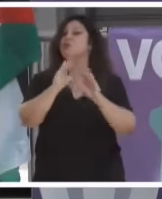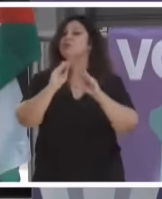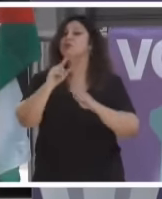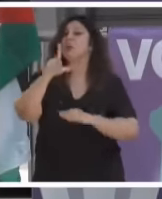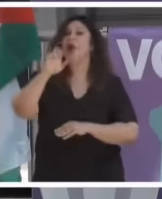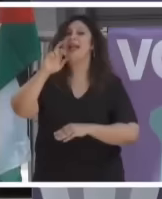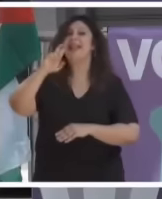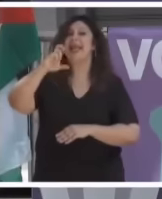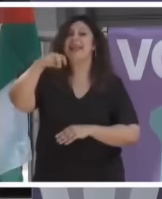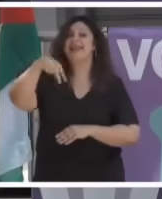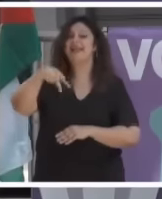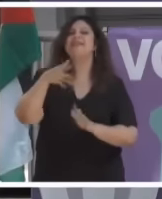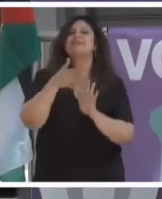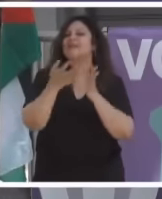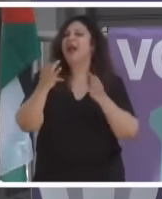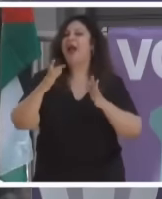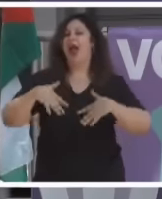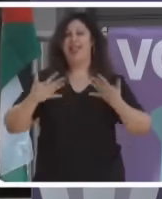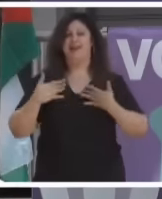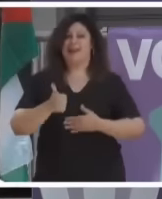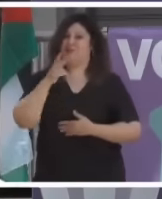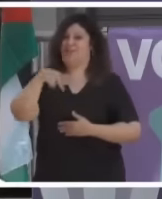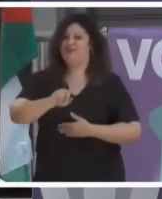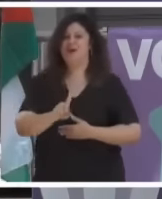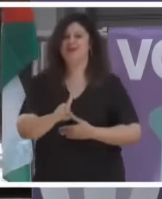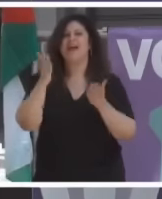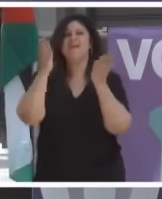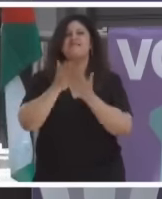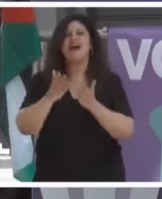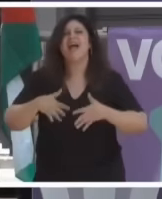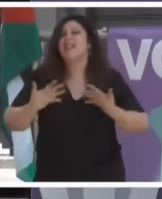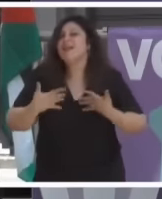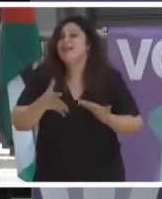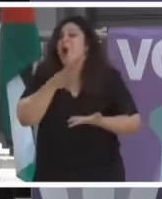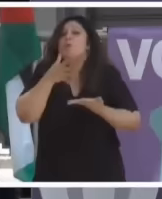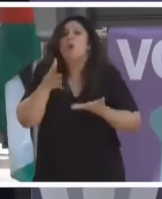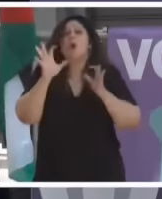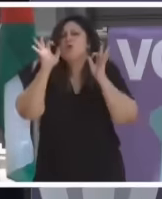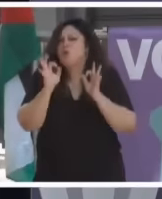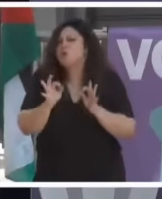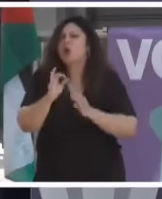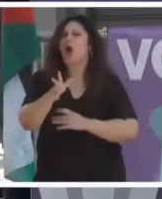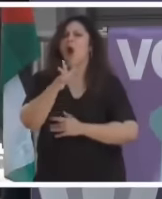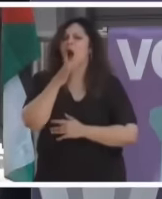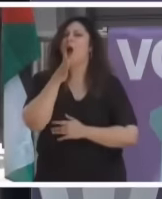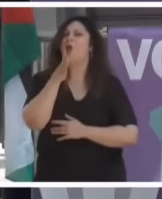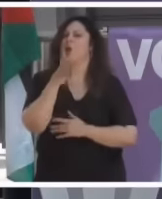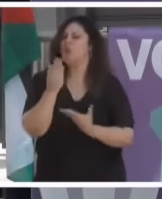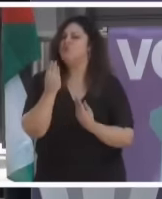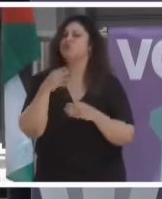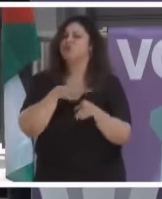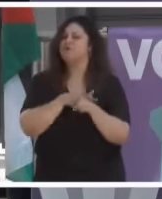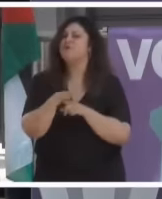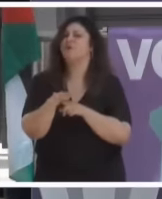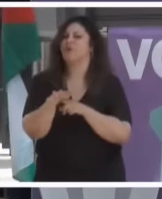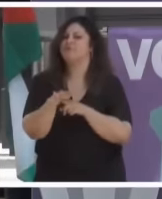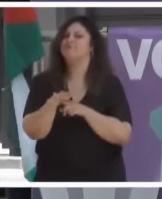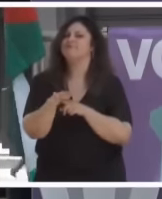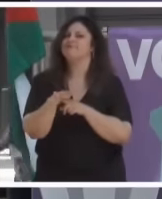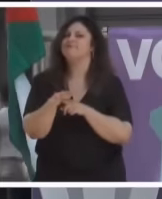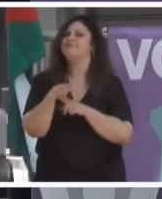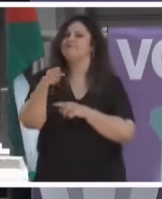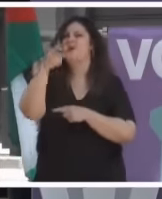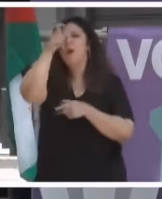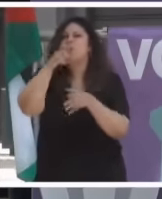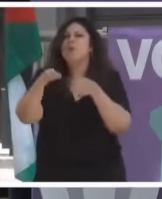Ecrín significa alegría. Y es el Valle de la Alegría porque precisamente el agua ha tenido mucho que ver en cómo se han desarrollado